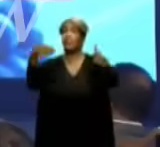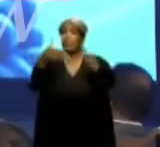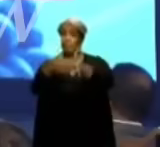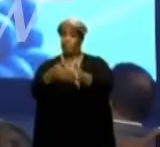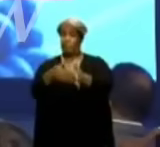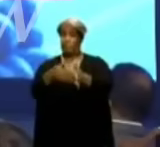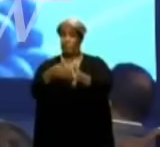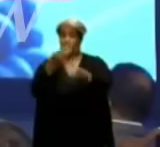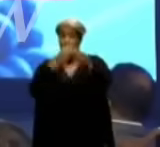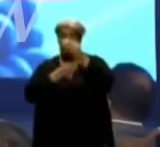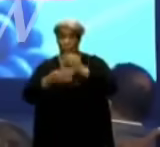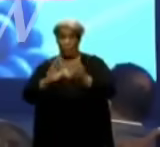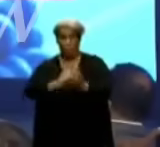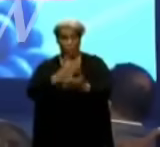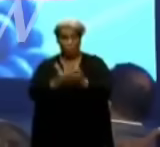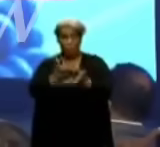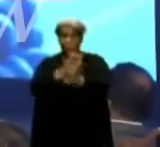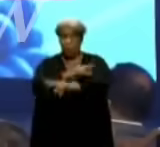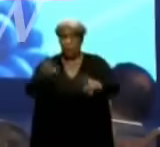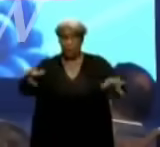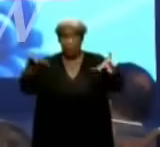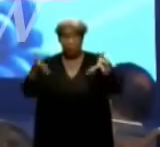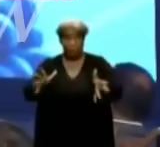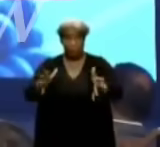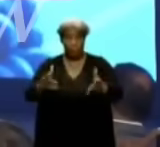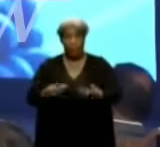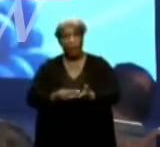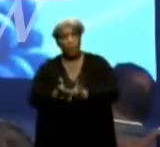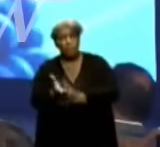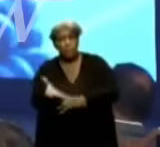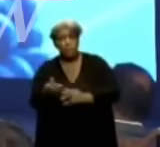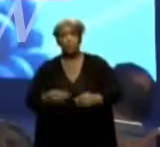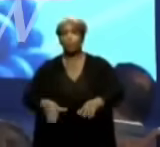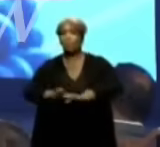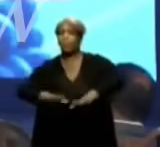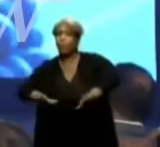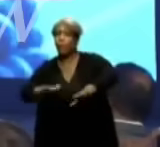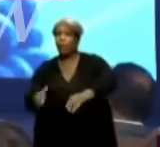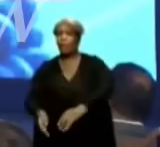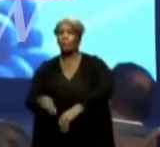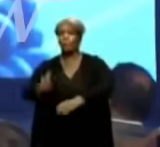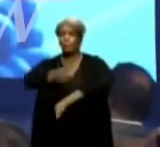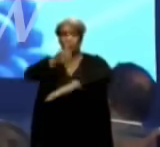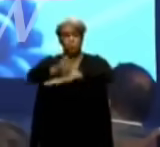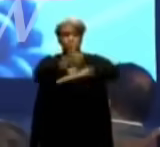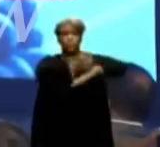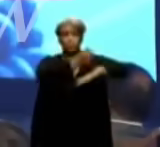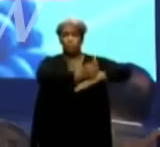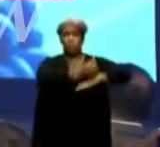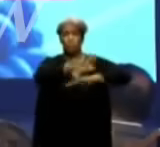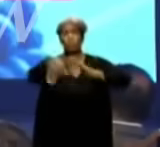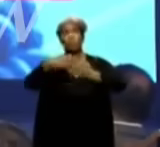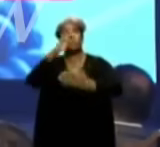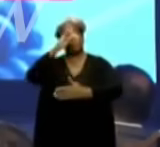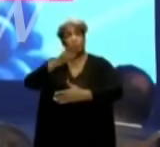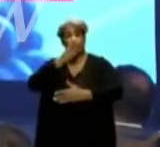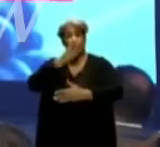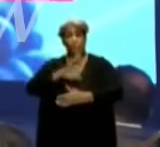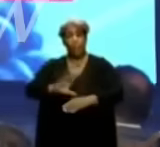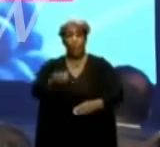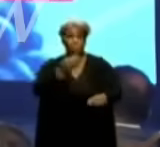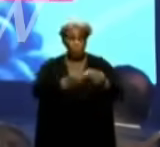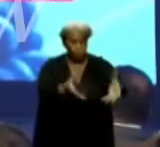raciones cocidas diarias entregadas a través de los comedores fijos a nivel nacional para que puedan llevárselo a sus